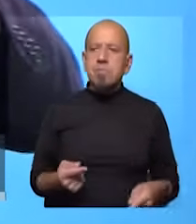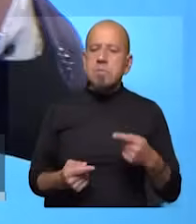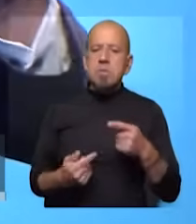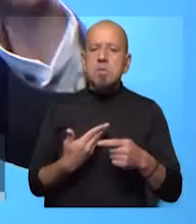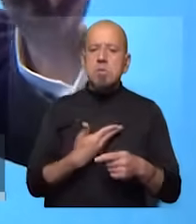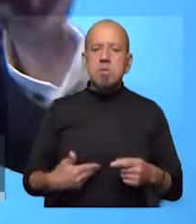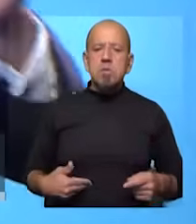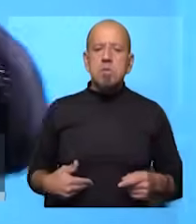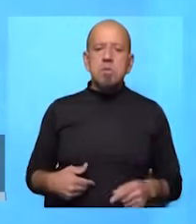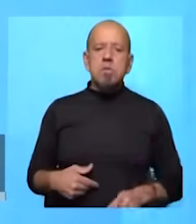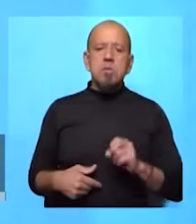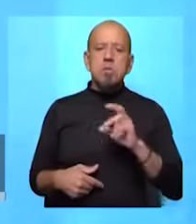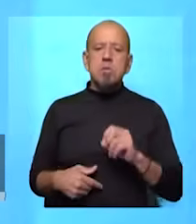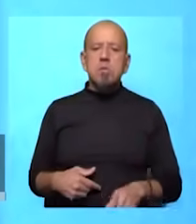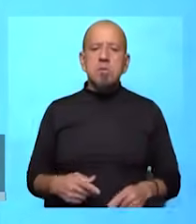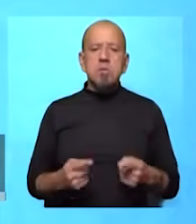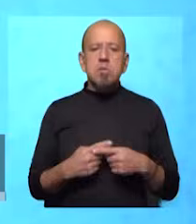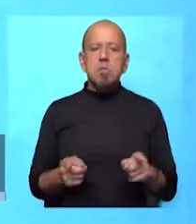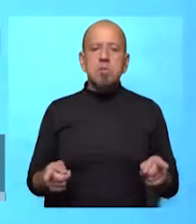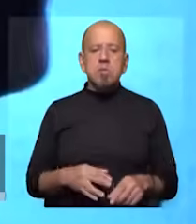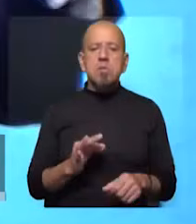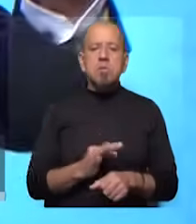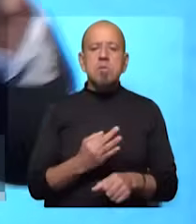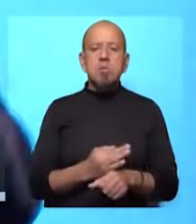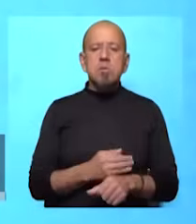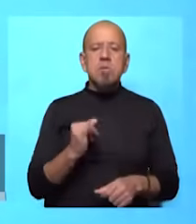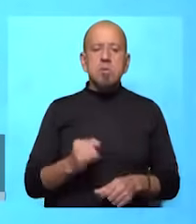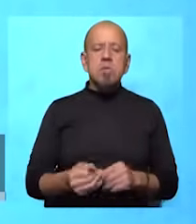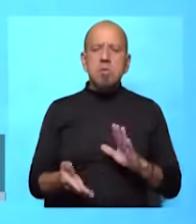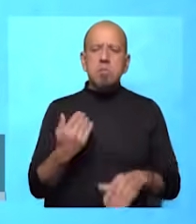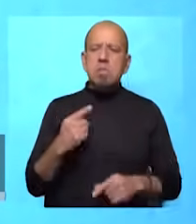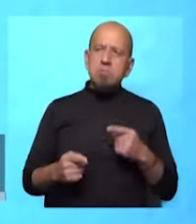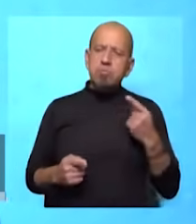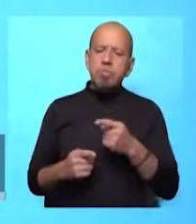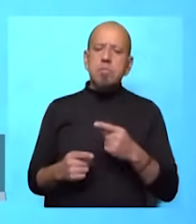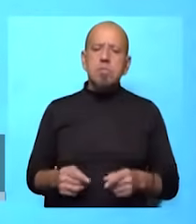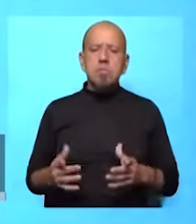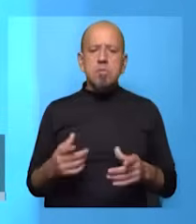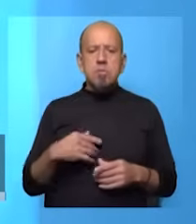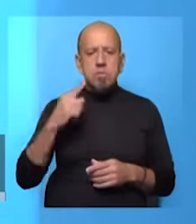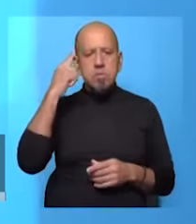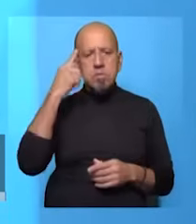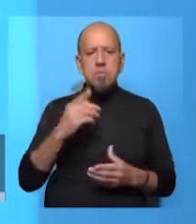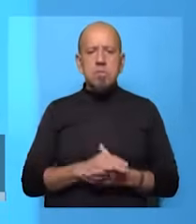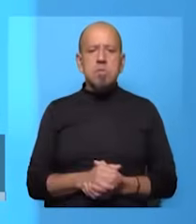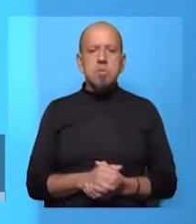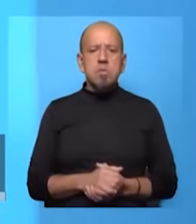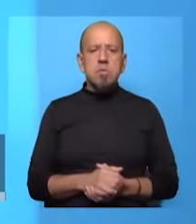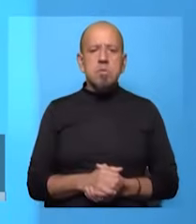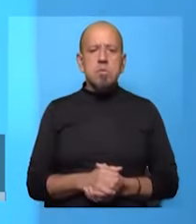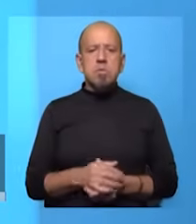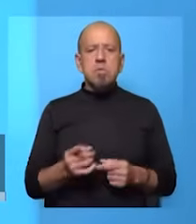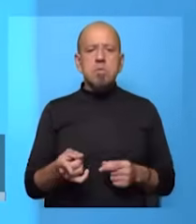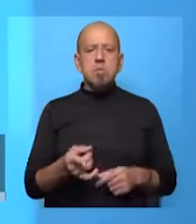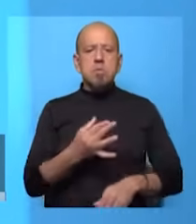critica mucho al gobierno A diferencia de lo que puede llegar a ser Cos que quizás es un poco más directa con la crítica Cómo tomas eso Bueno yo creo que or si ha sido